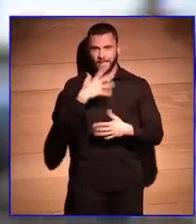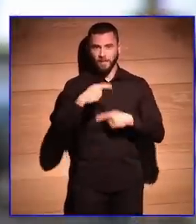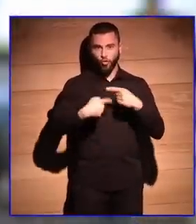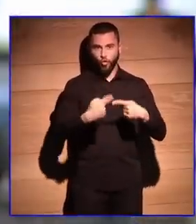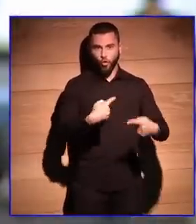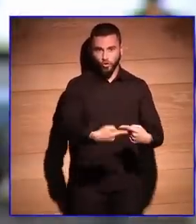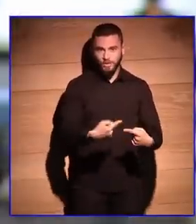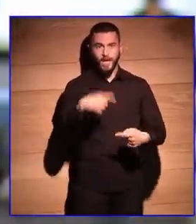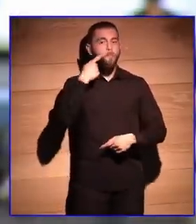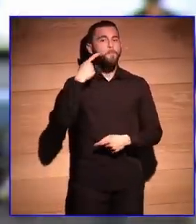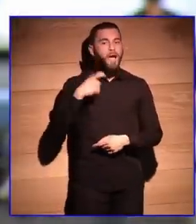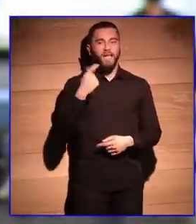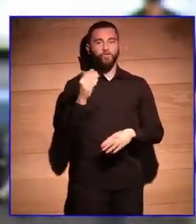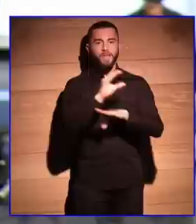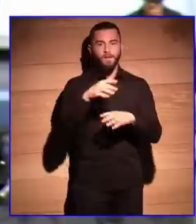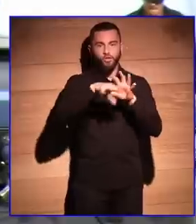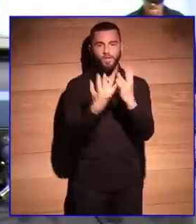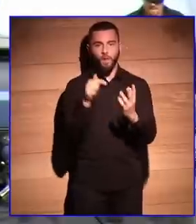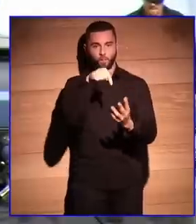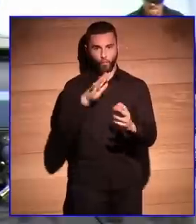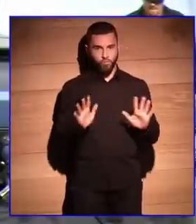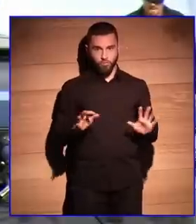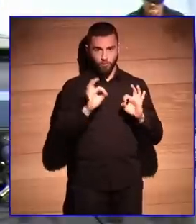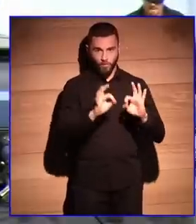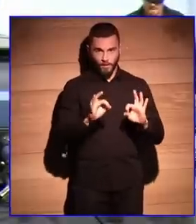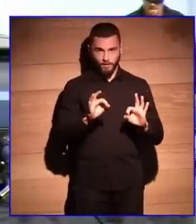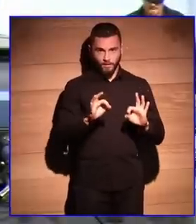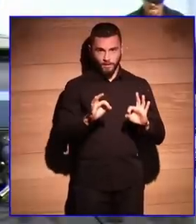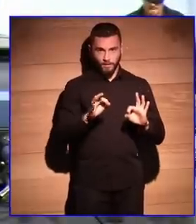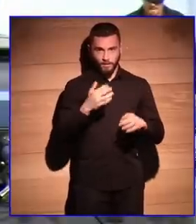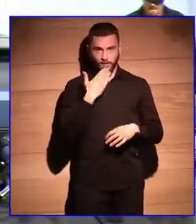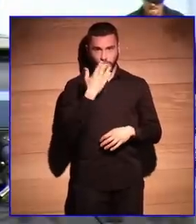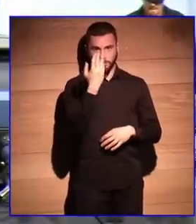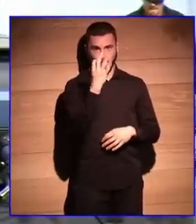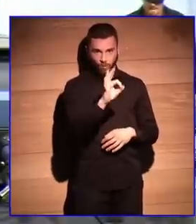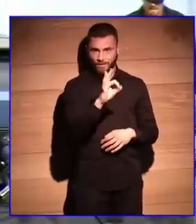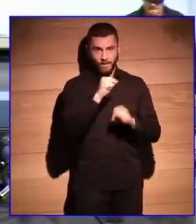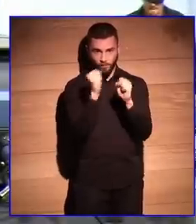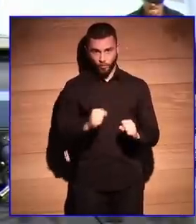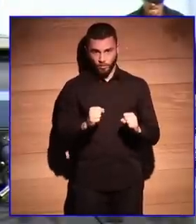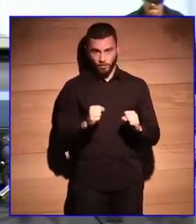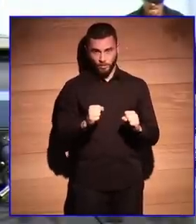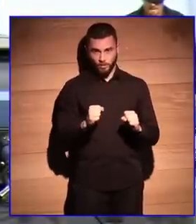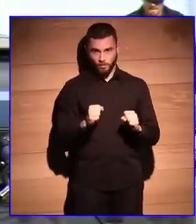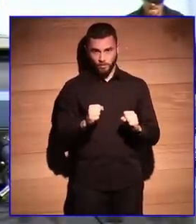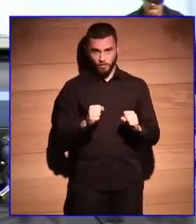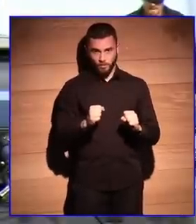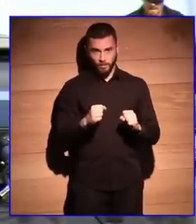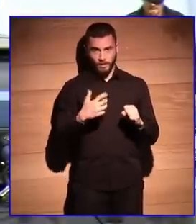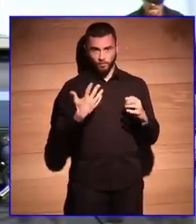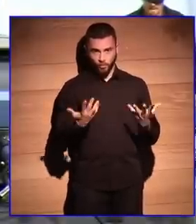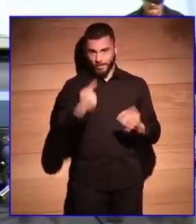día de todos los banqueros de inversión de este planeta. Y sería algo imposible en los 40. A eso me refiero, que en gran medida encarnan